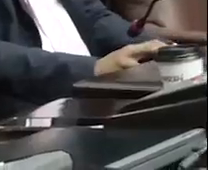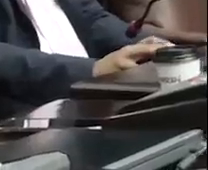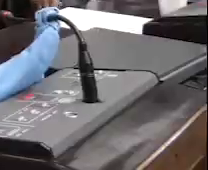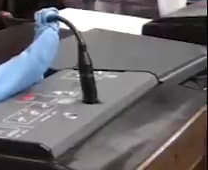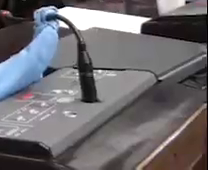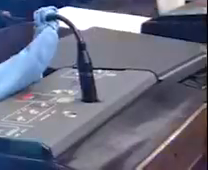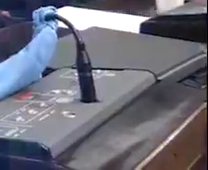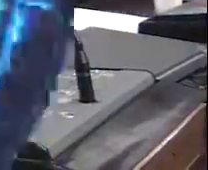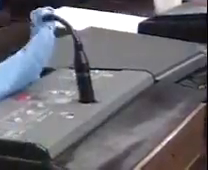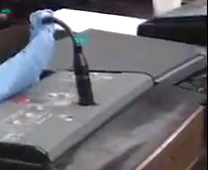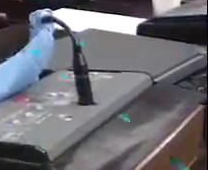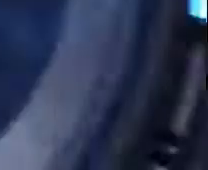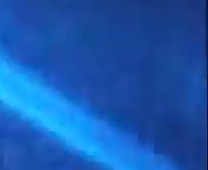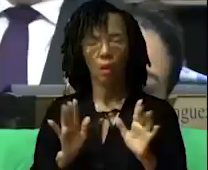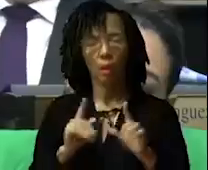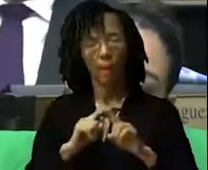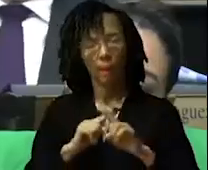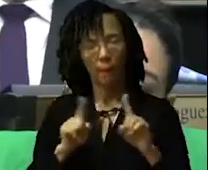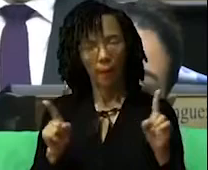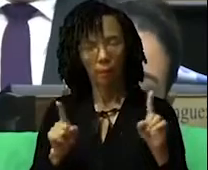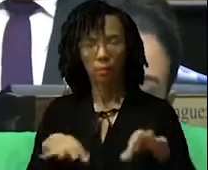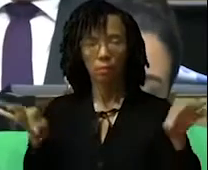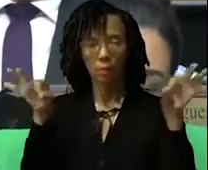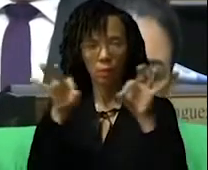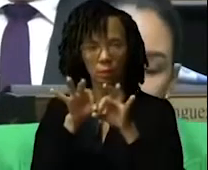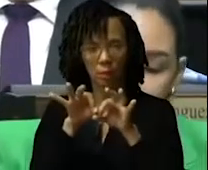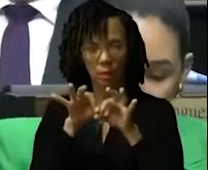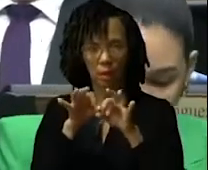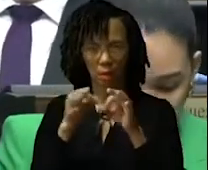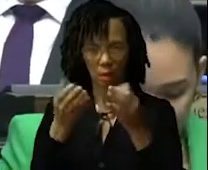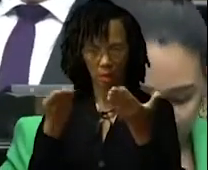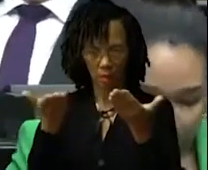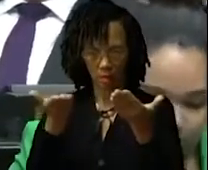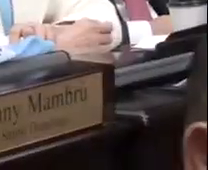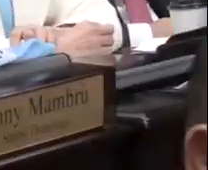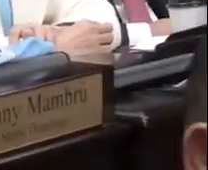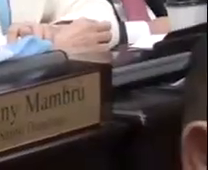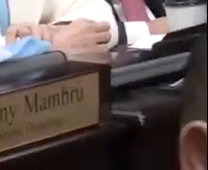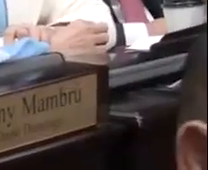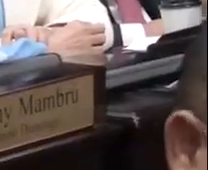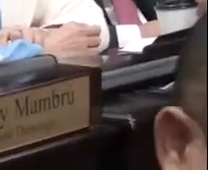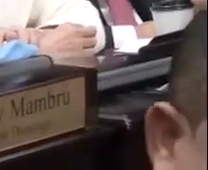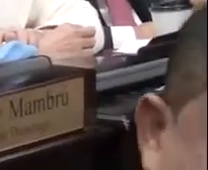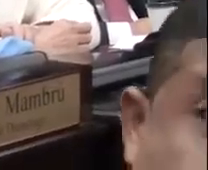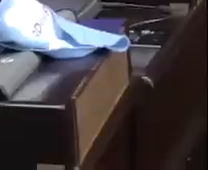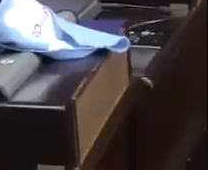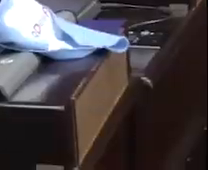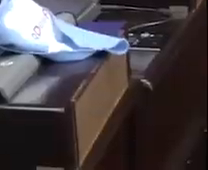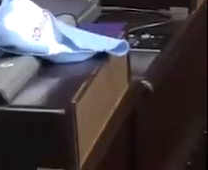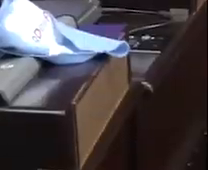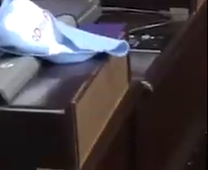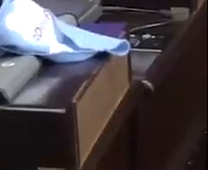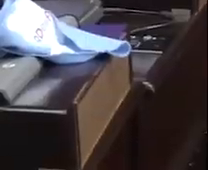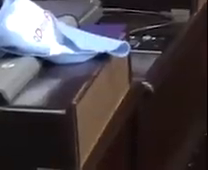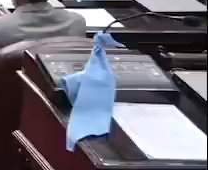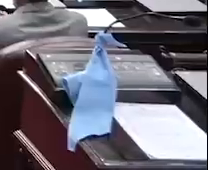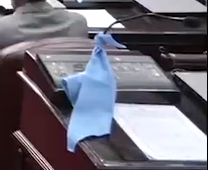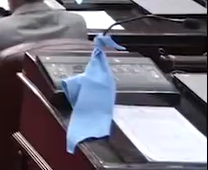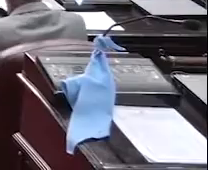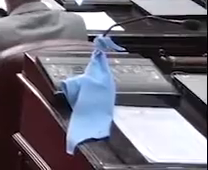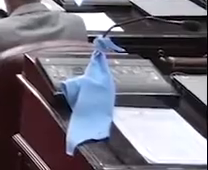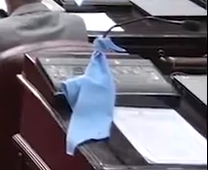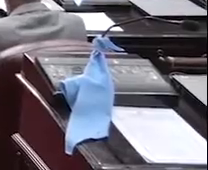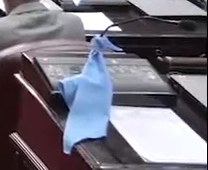analizar el proyecto con mayor detalle. Del mismo modo, Amado Díaz solicitó la aprobación en primera lectura y su regreso a la comisión para